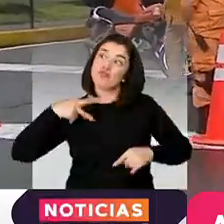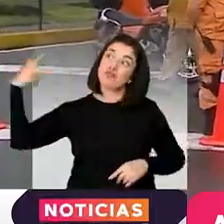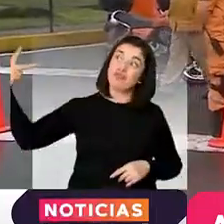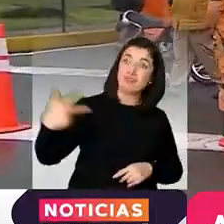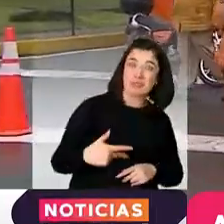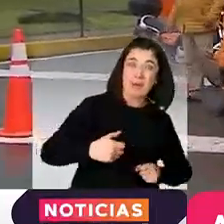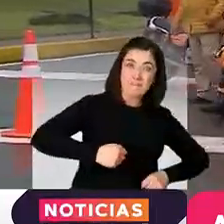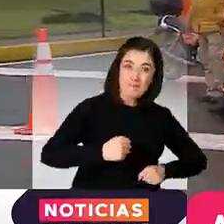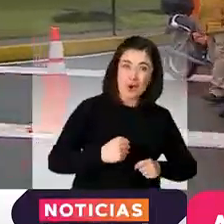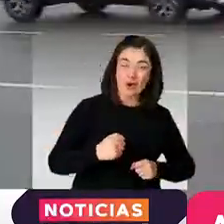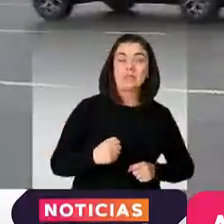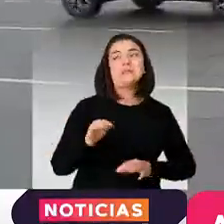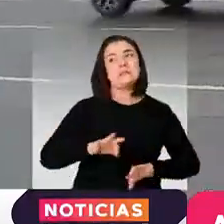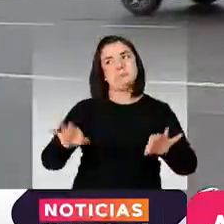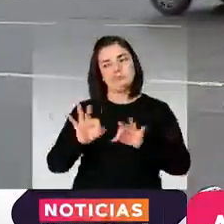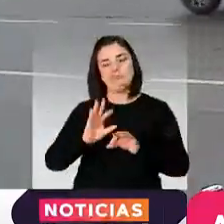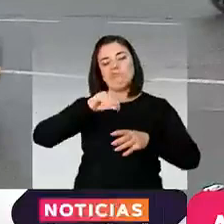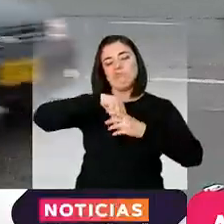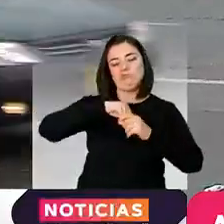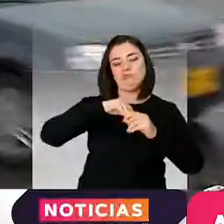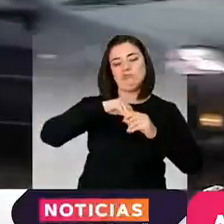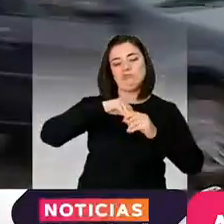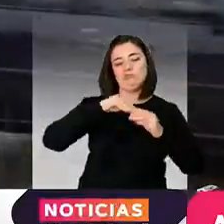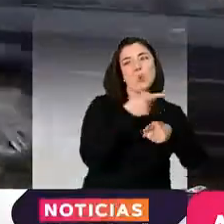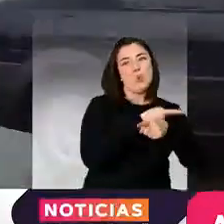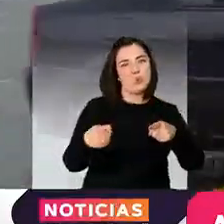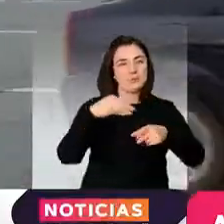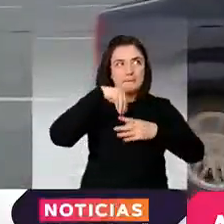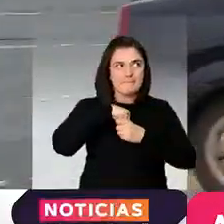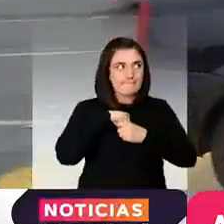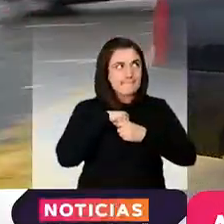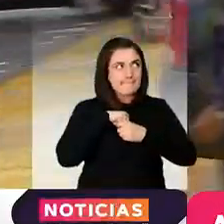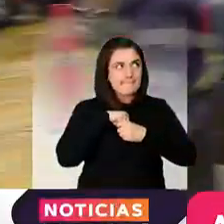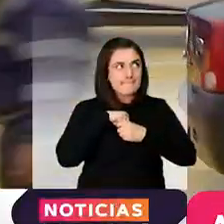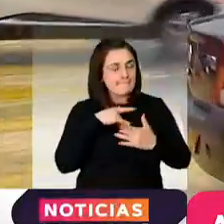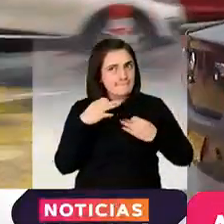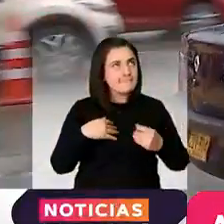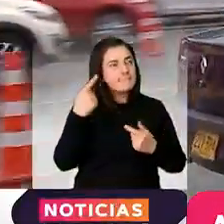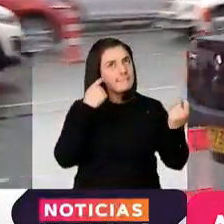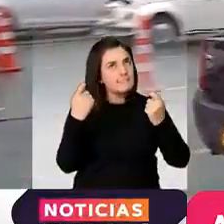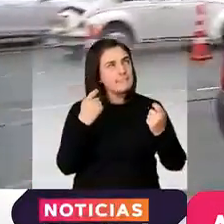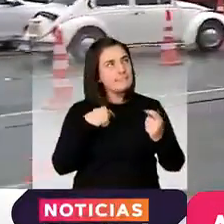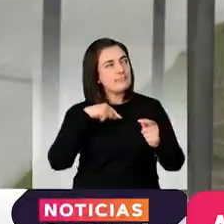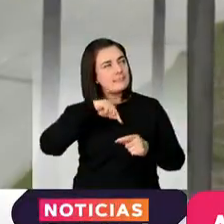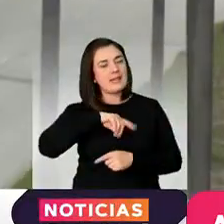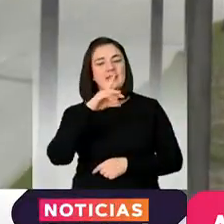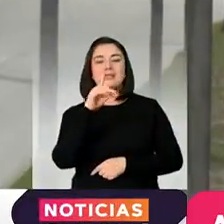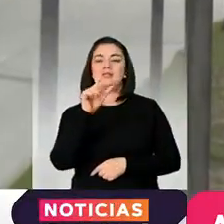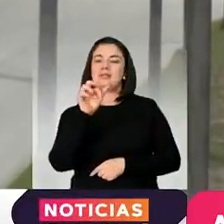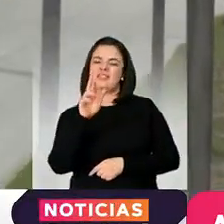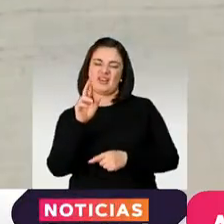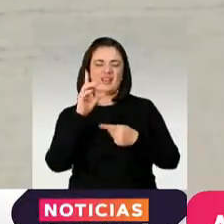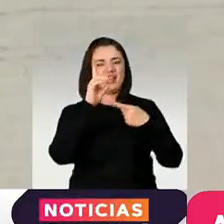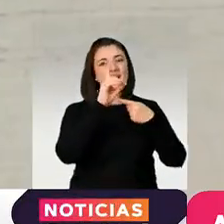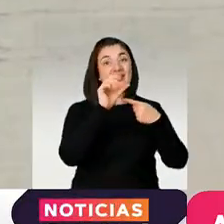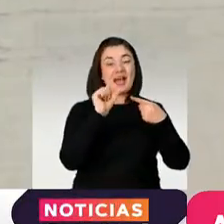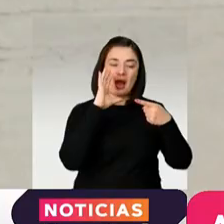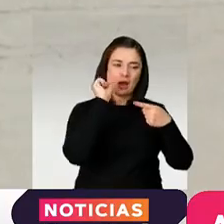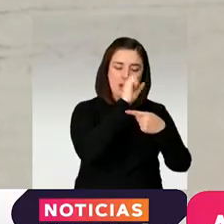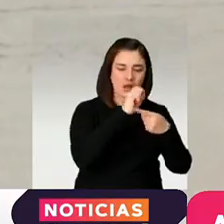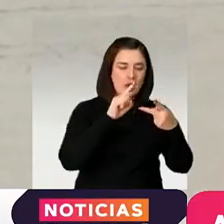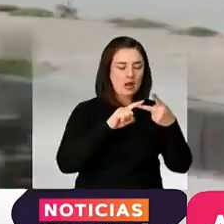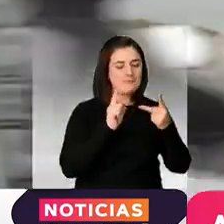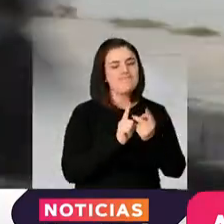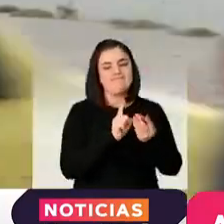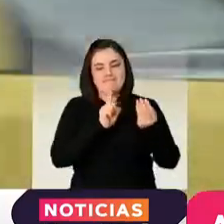recomienda permanecer al menos una semana en sus hogares y aplicar la estrategia DAR, detecto, aíslo y reporto. Las medidas de pico